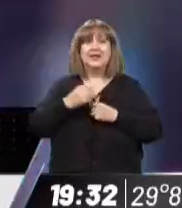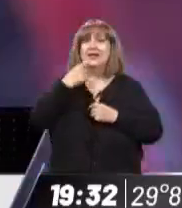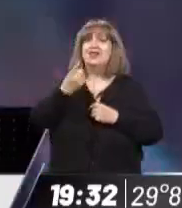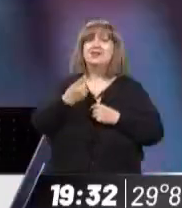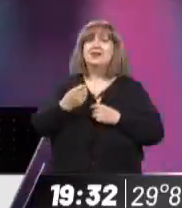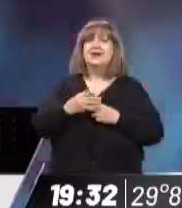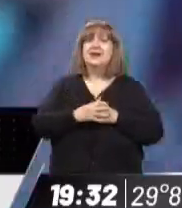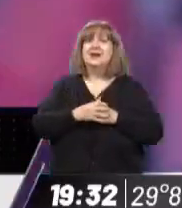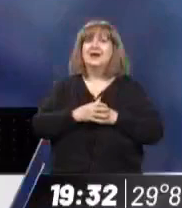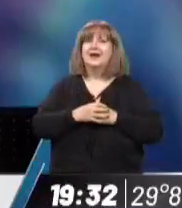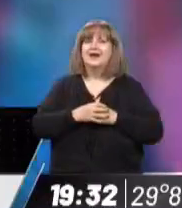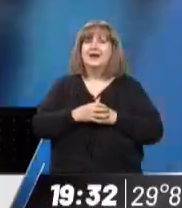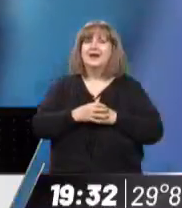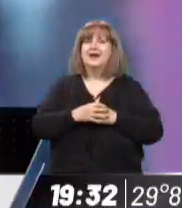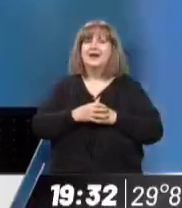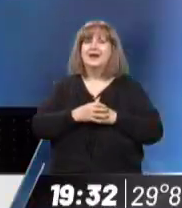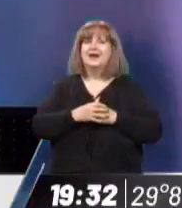cantando? Palmera. Muchachos.